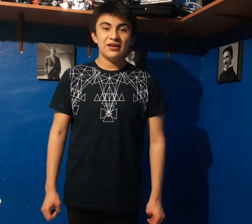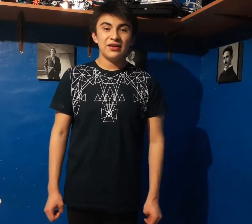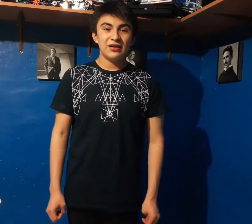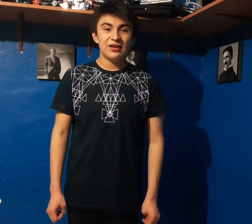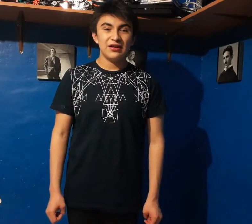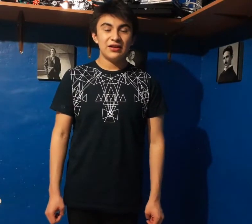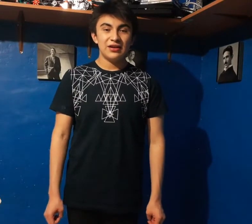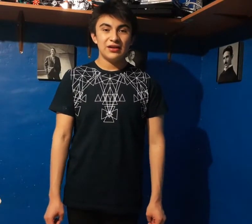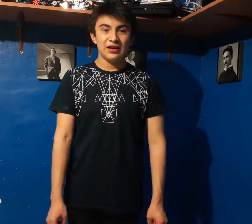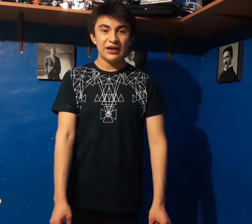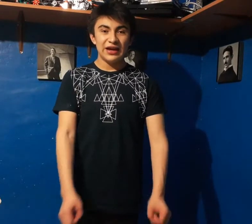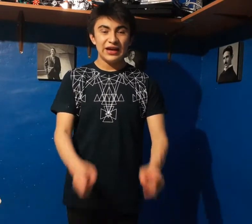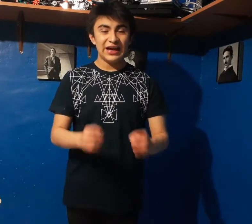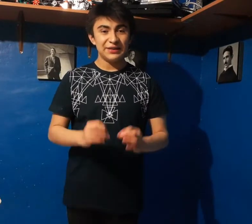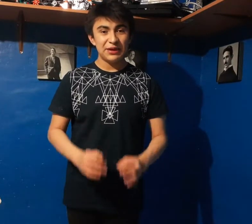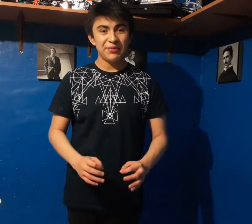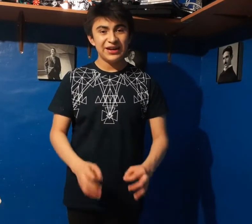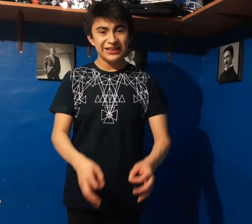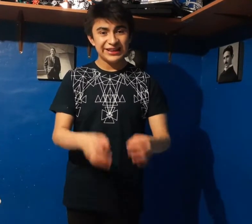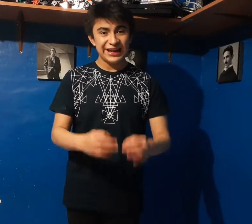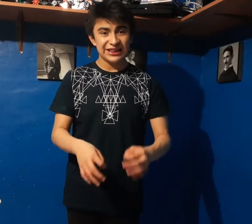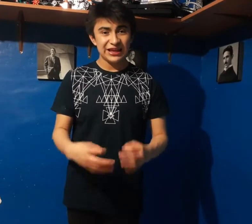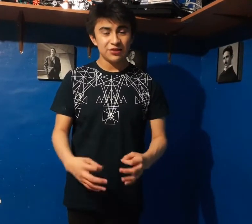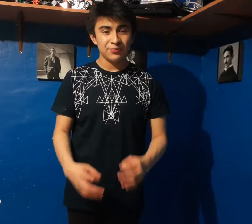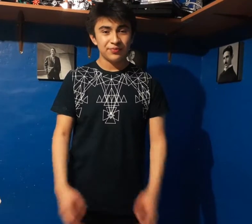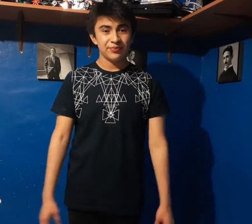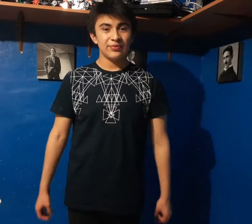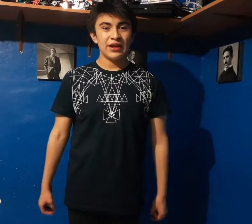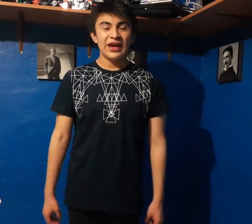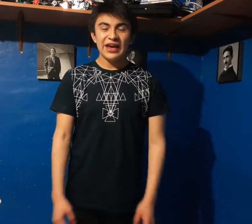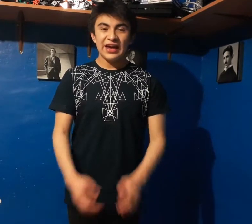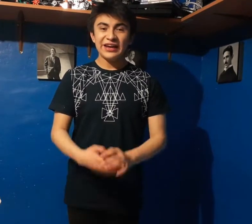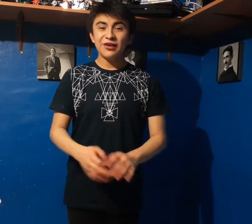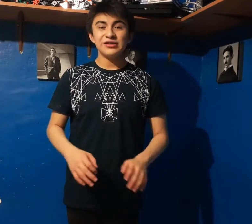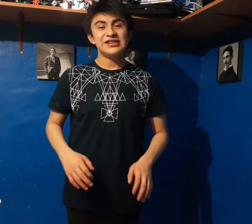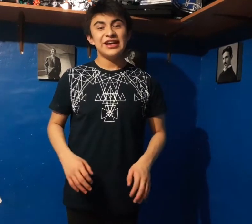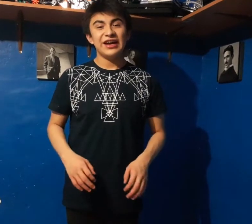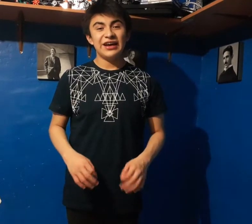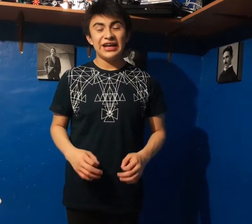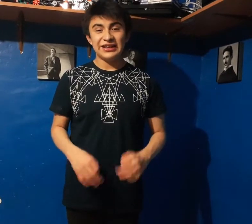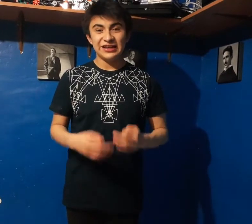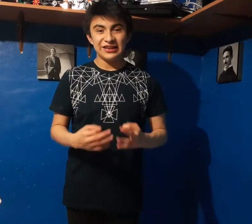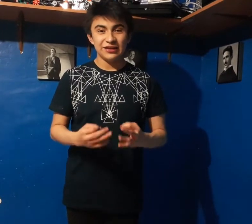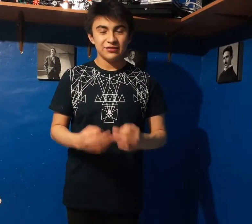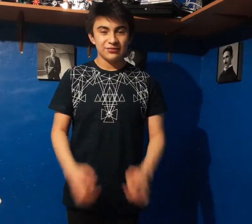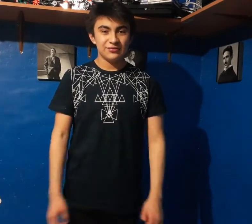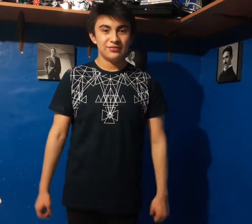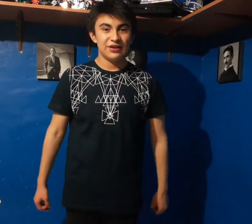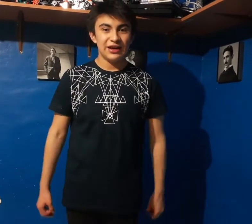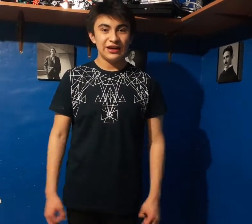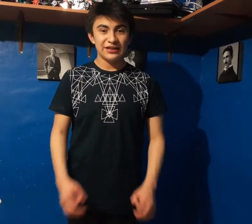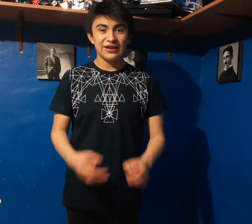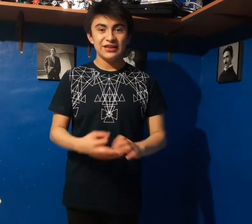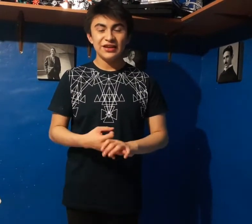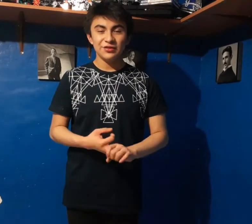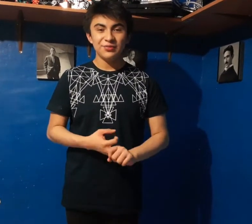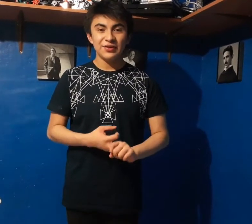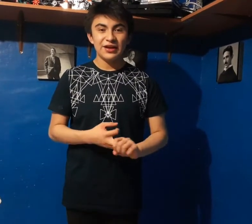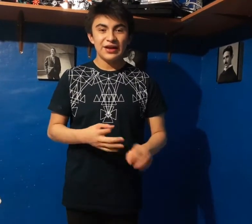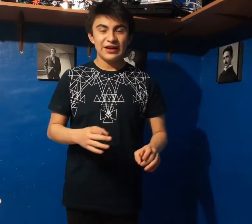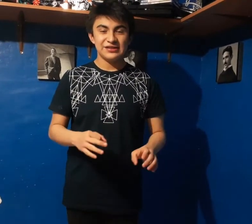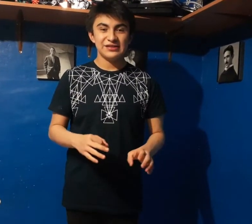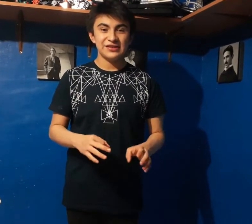aplicar el primer Trentino. ¿En qué consistía el Trentino? El